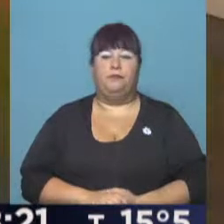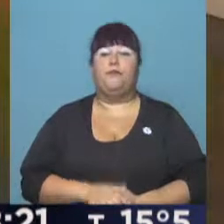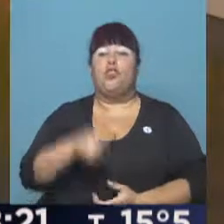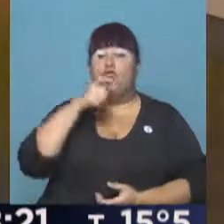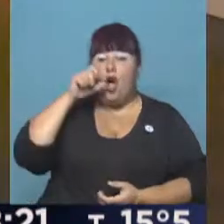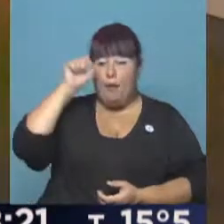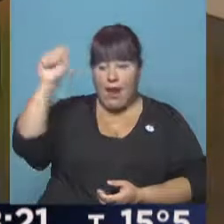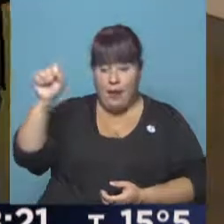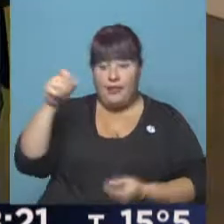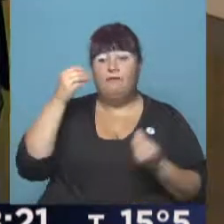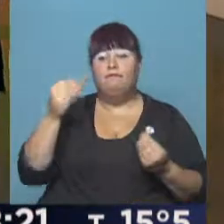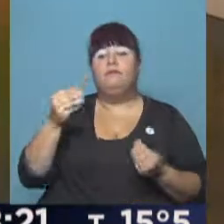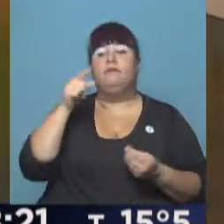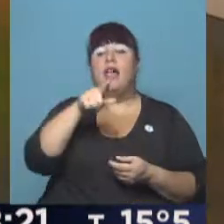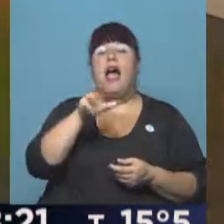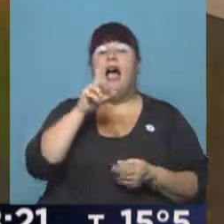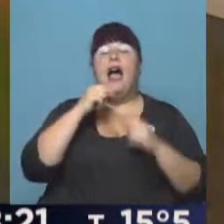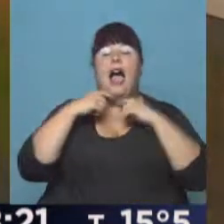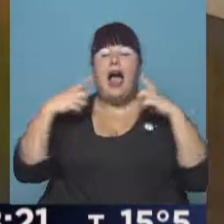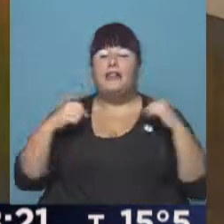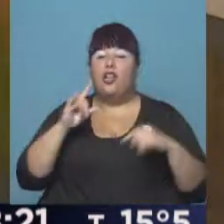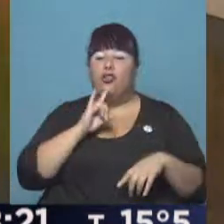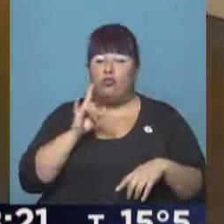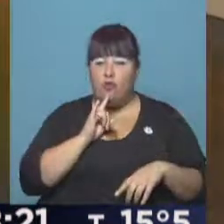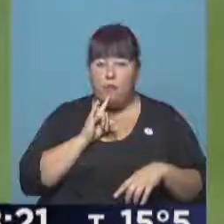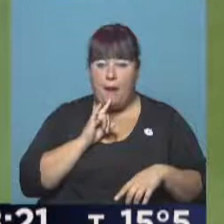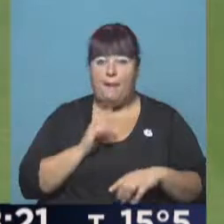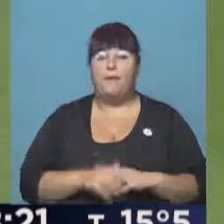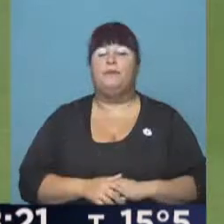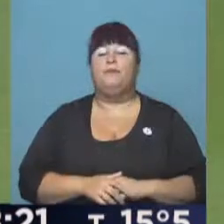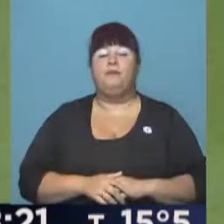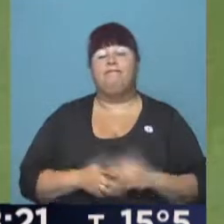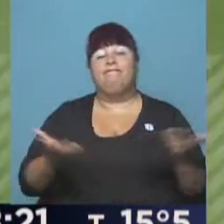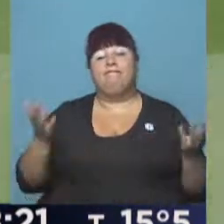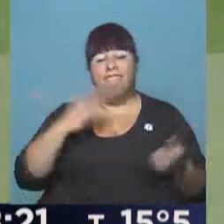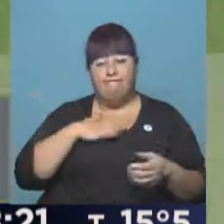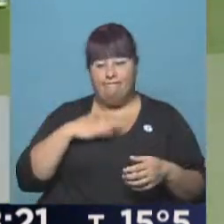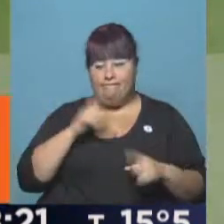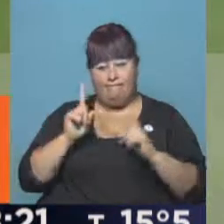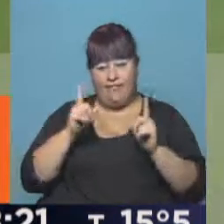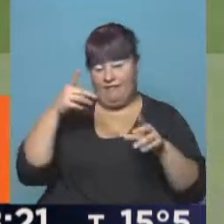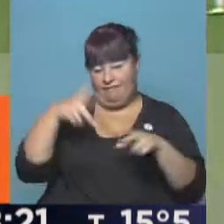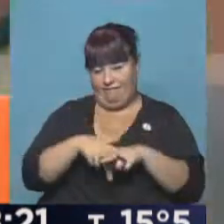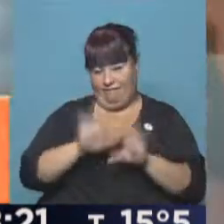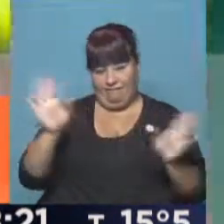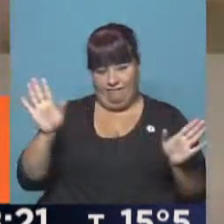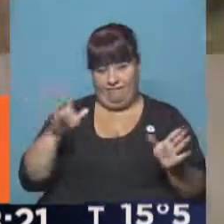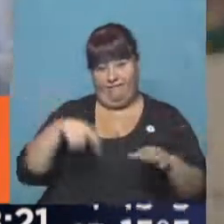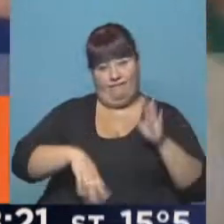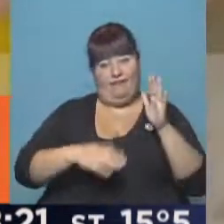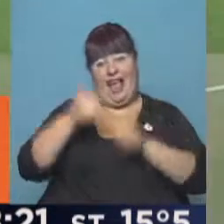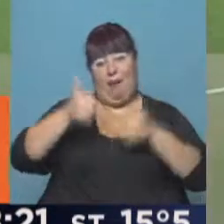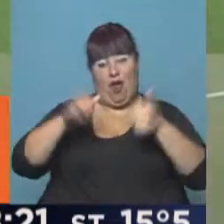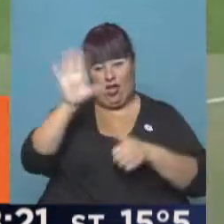Copa Libertadores de América, nos metemos en la vida de Atlético de Tucumán, que lamentablemente no va a continuar en el máximo